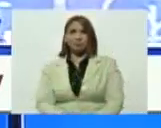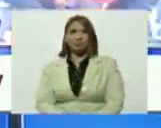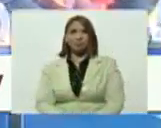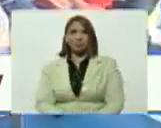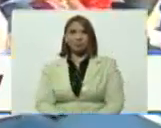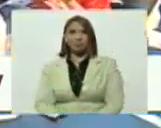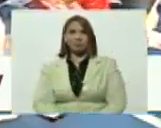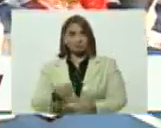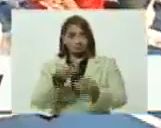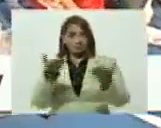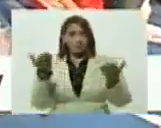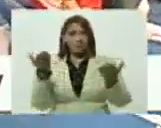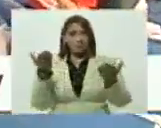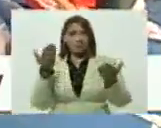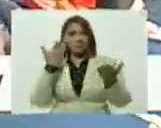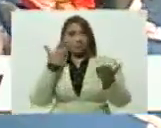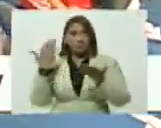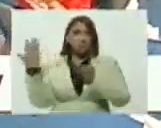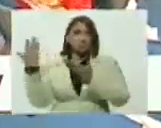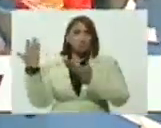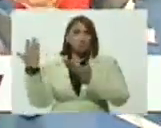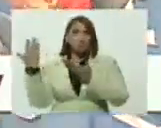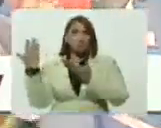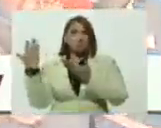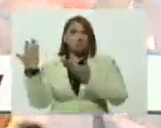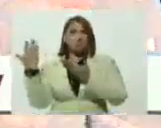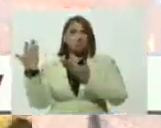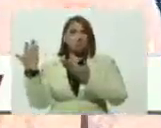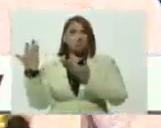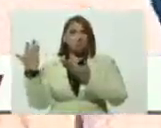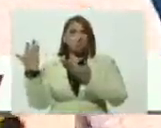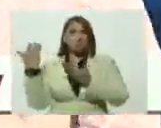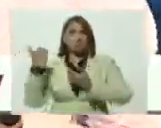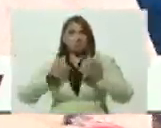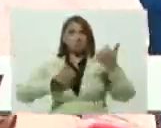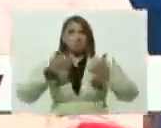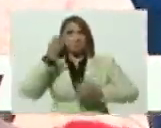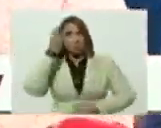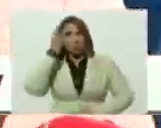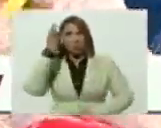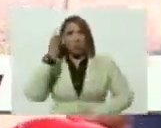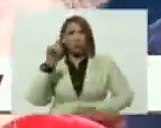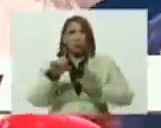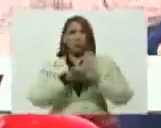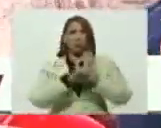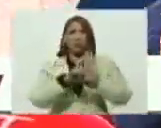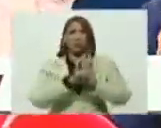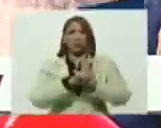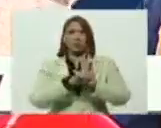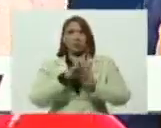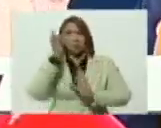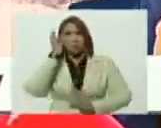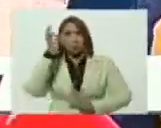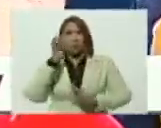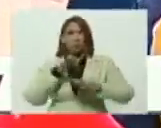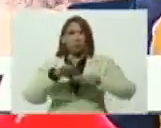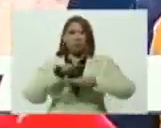Aquí están los candidatos y candidatas a los consejos legislativos, a los consejos municipales.